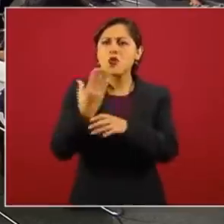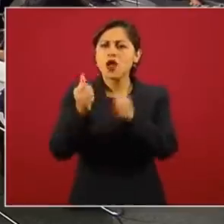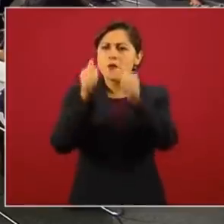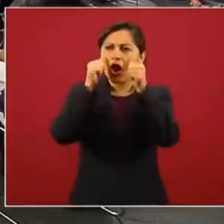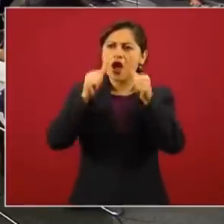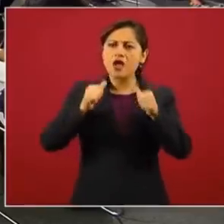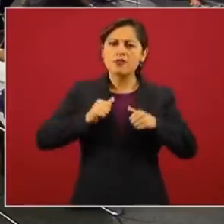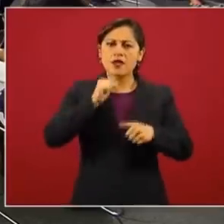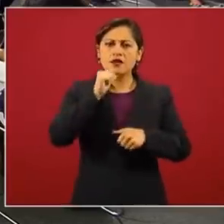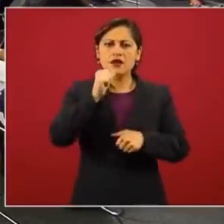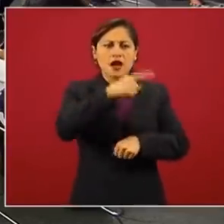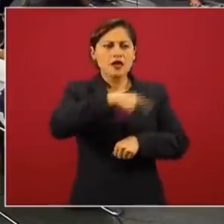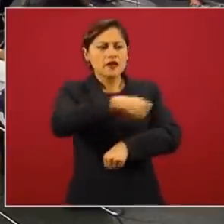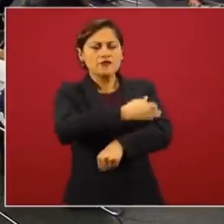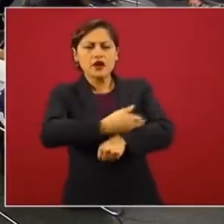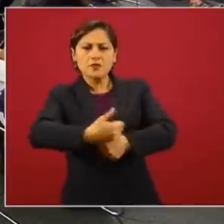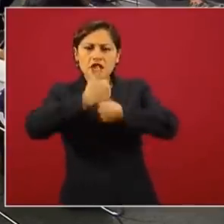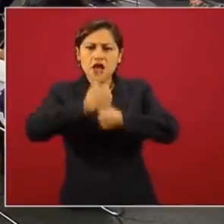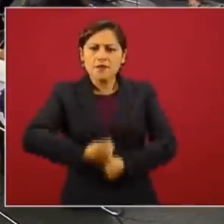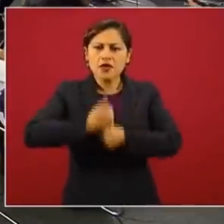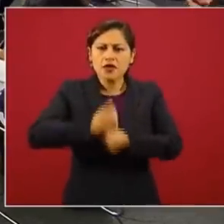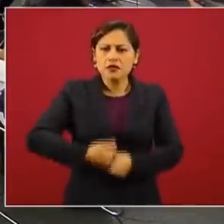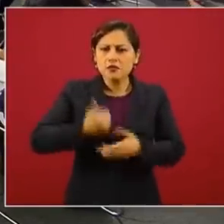a los niños